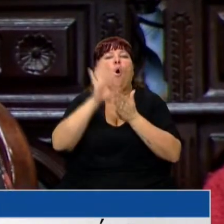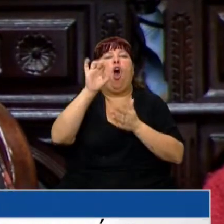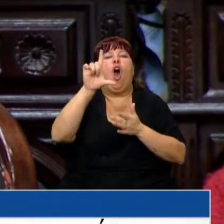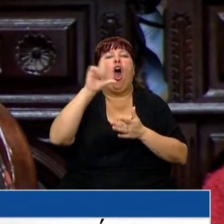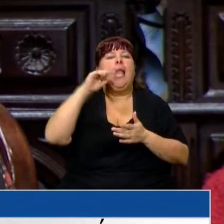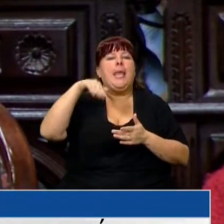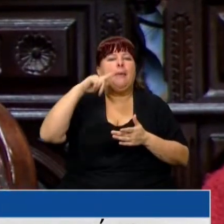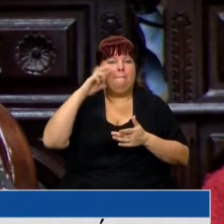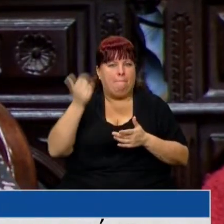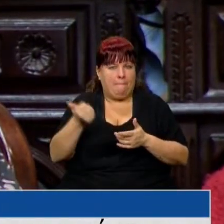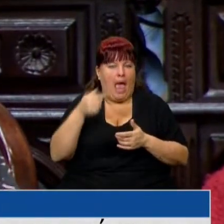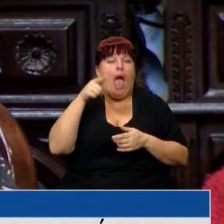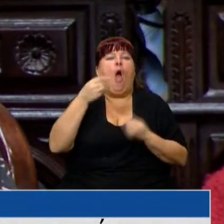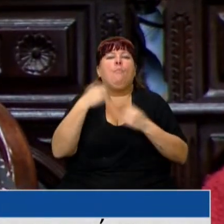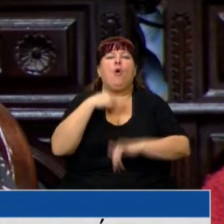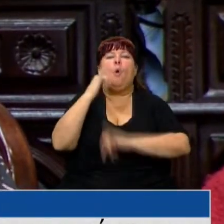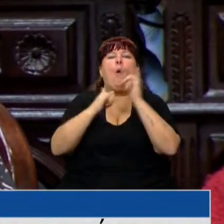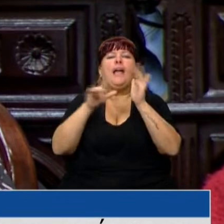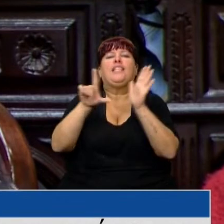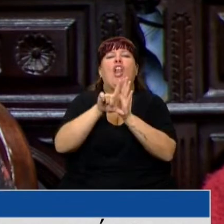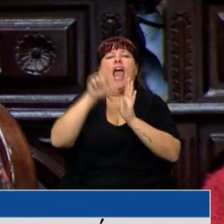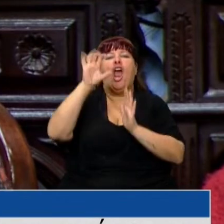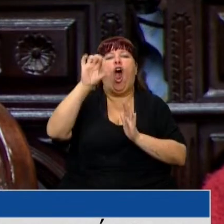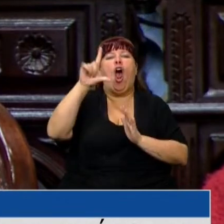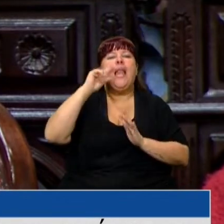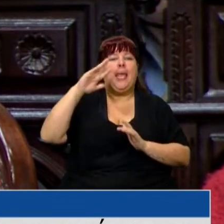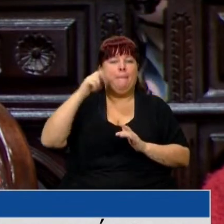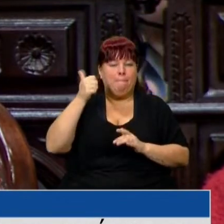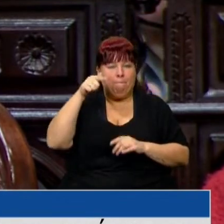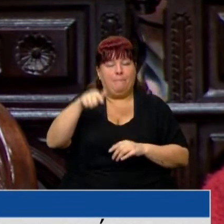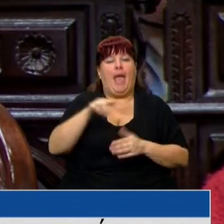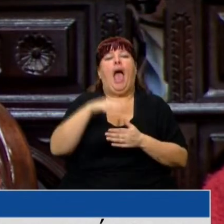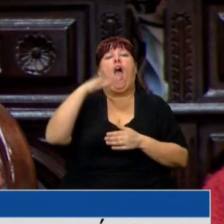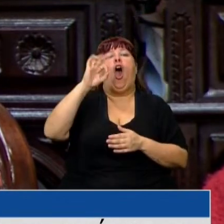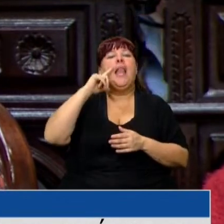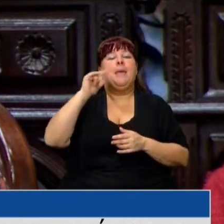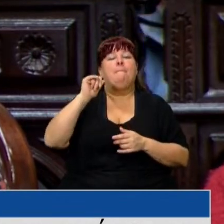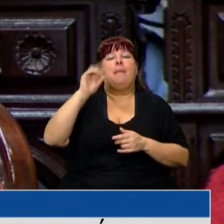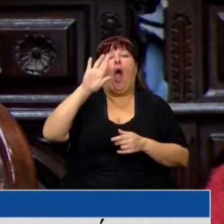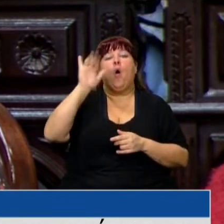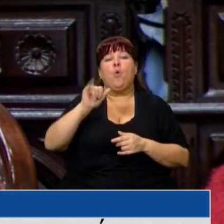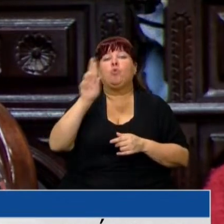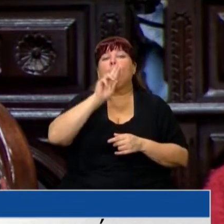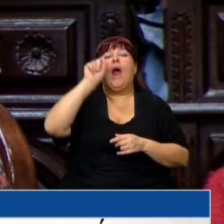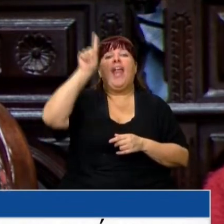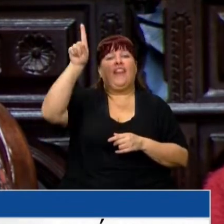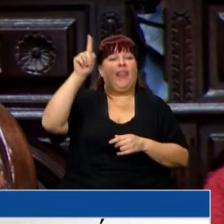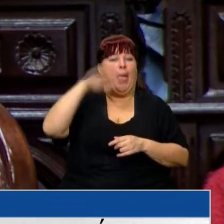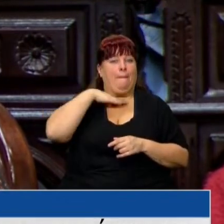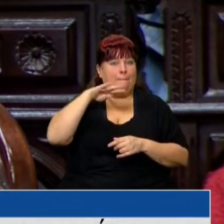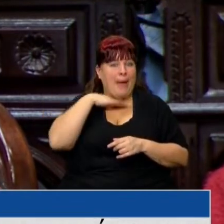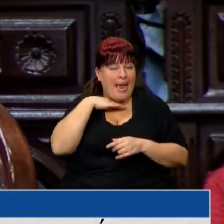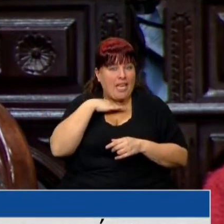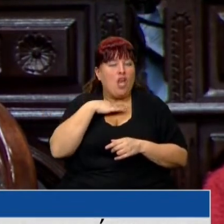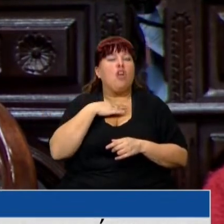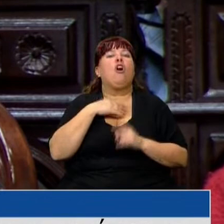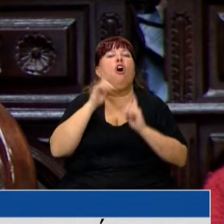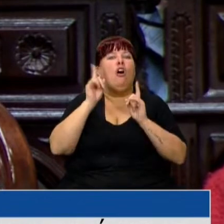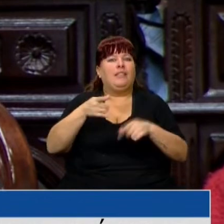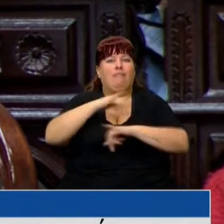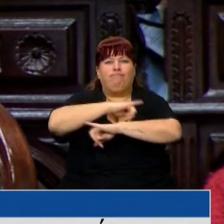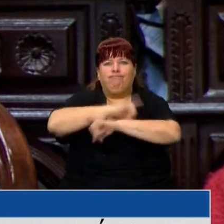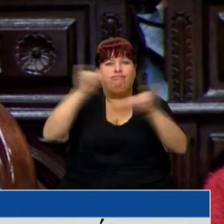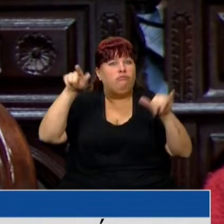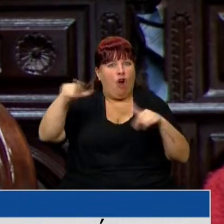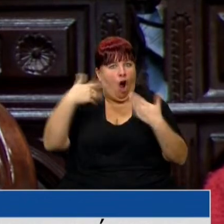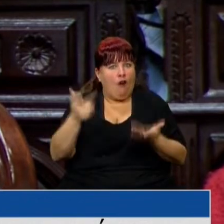Olimpia. ¿Por qué estamos hablando de ley Olimpia? Olimpia Coral Melo Cruz, una hermana mexicana que fue víctima de la difusión